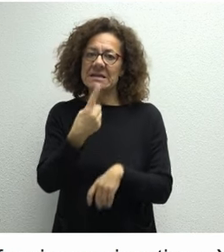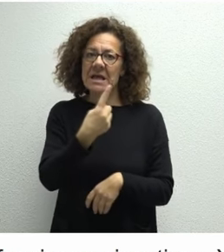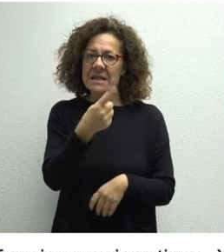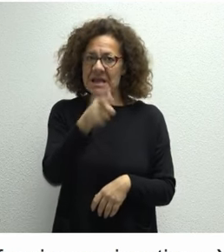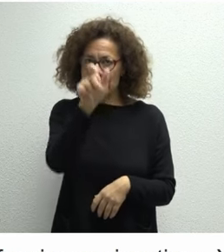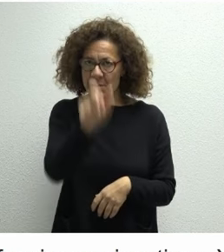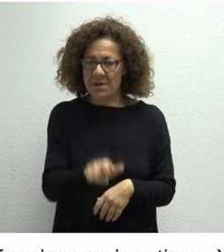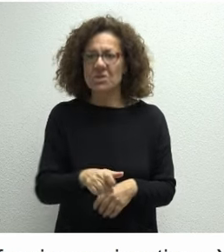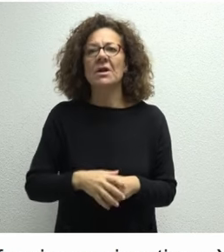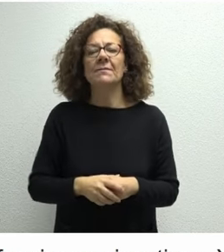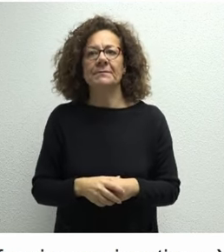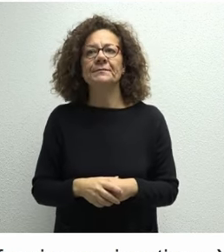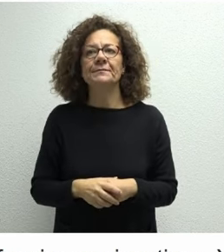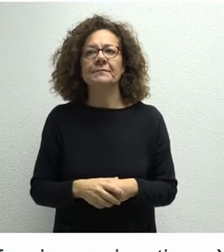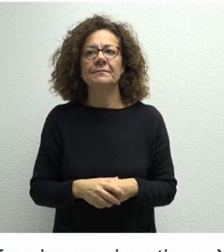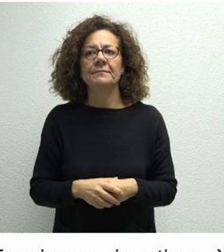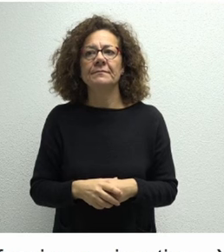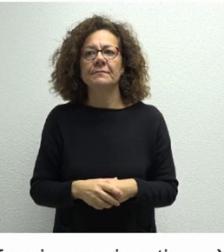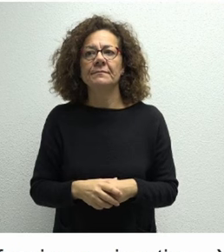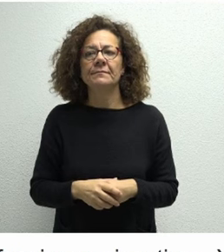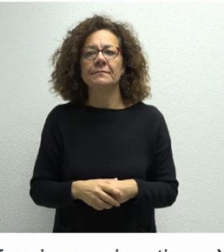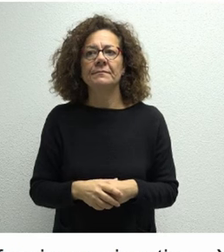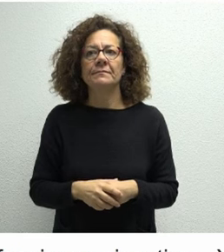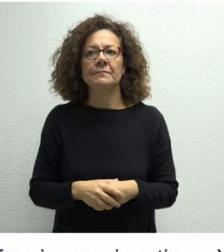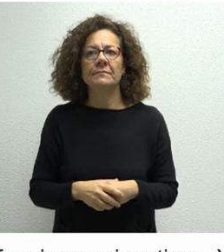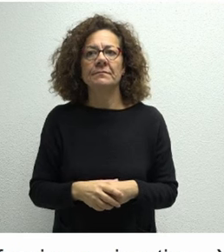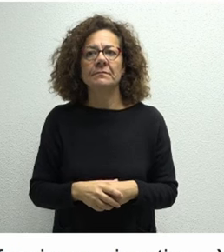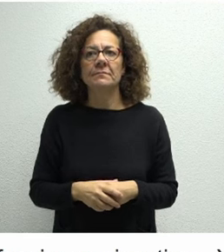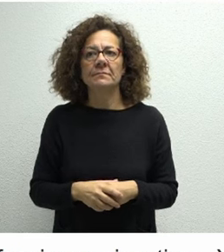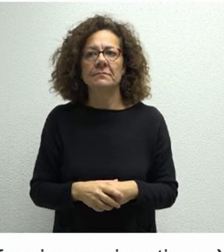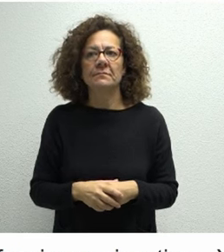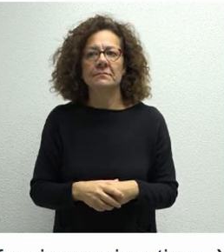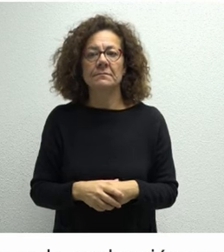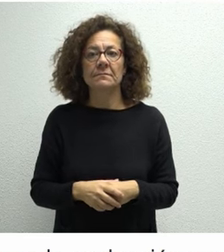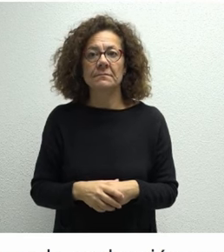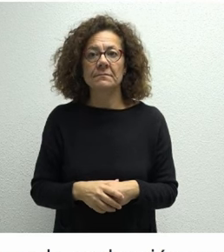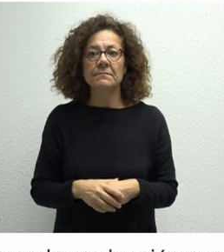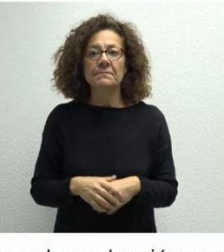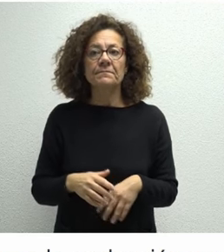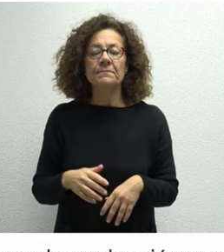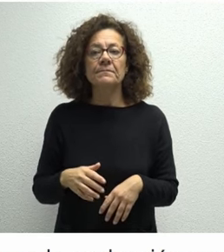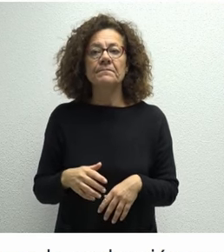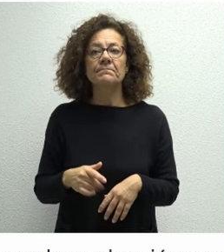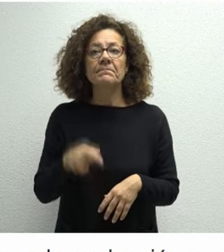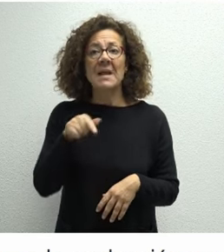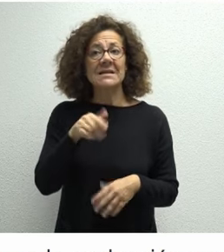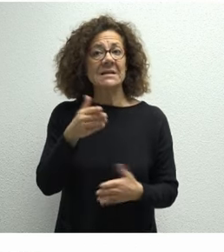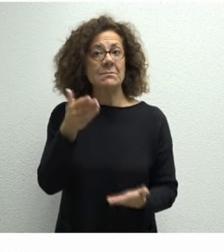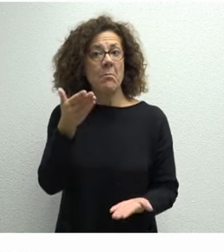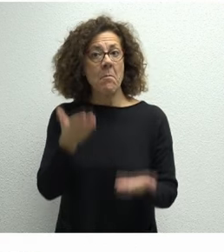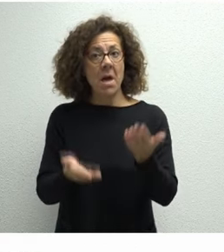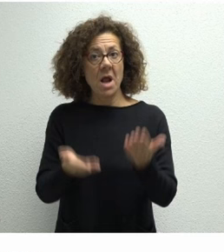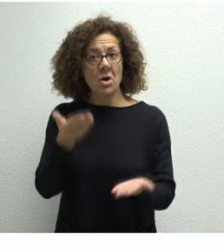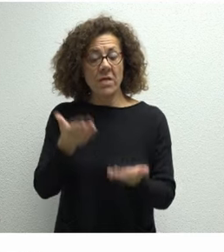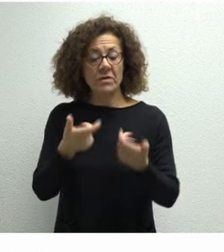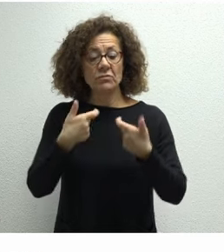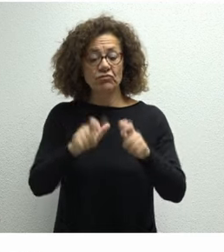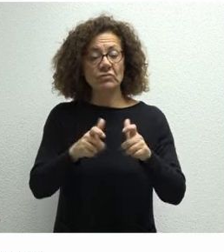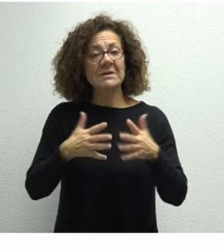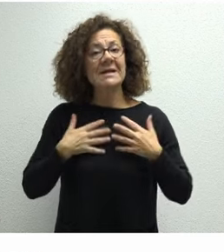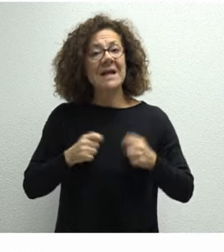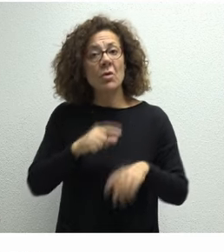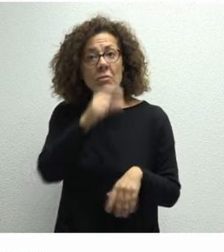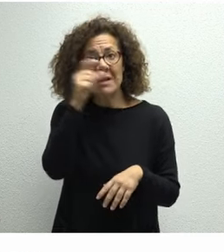de esa persona eem para realizar estas valoraciones desde las unidades de Salud